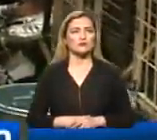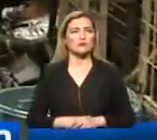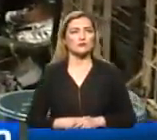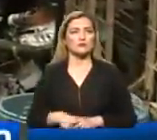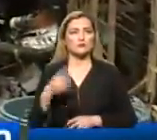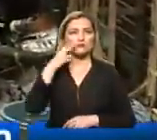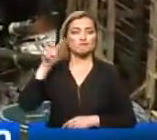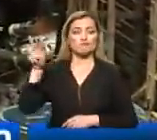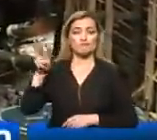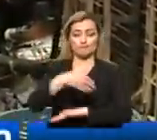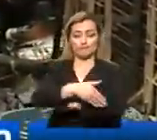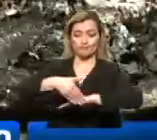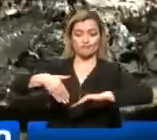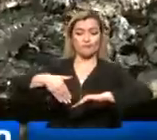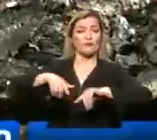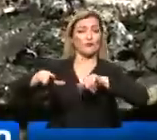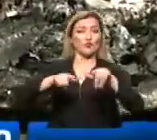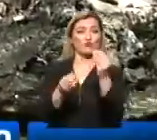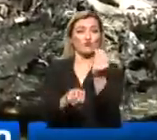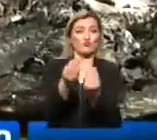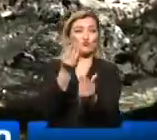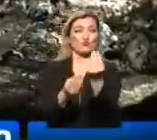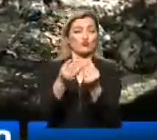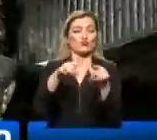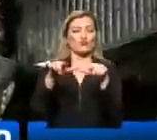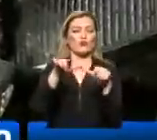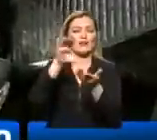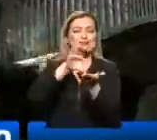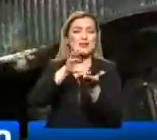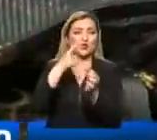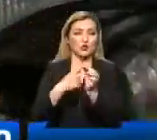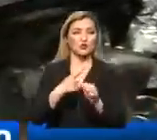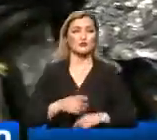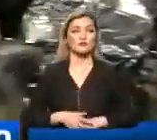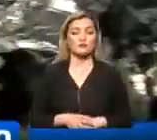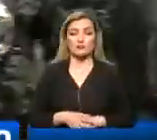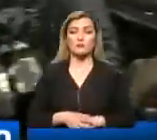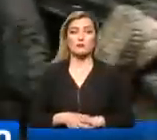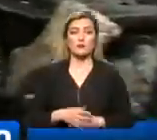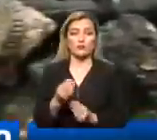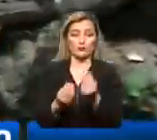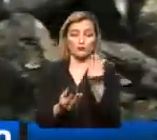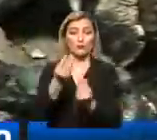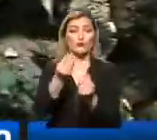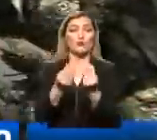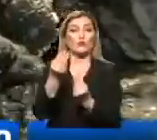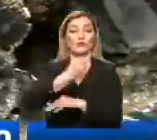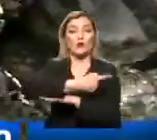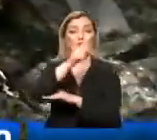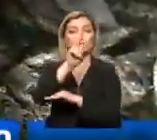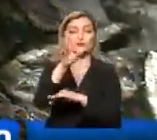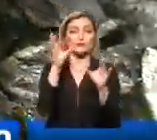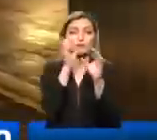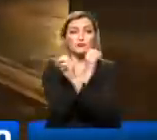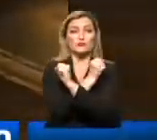Así quedó uno de los pasillos del centro comercial Hermano Miguel, ubicado en el centro de Quito, después del incendio registrado el día viernes por